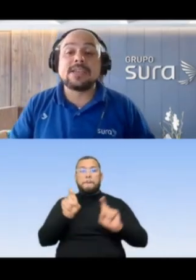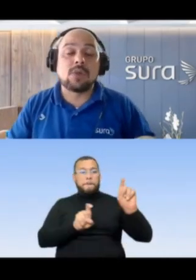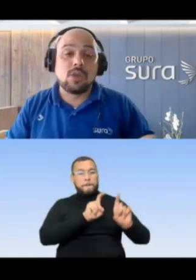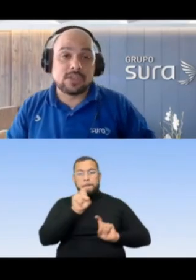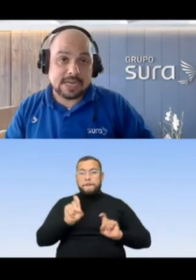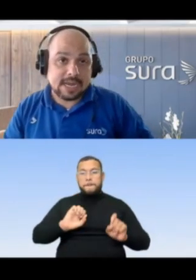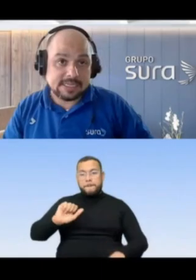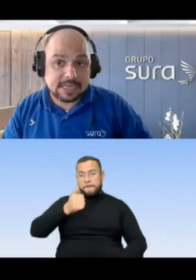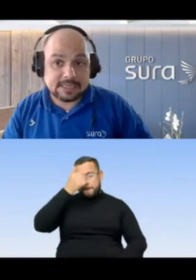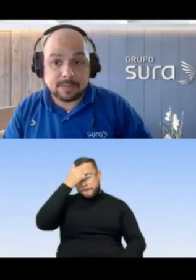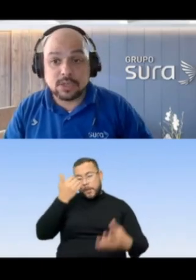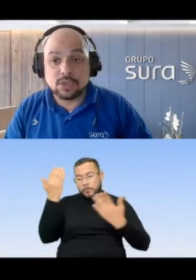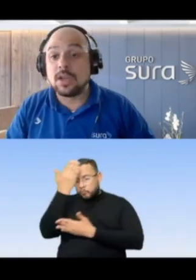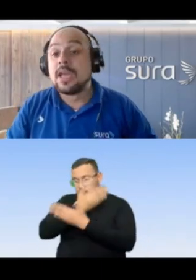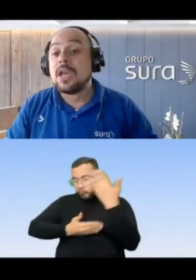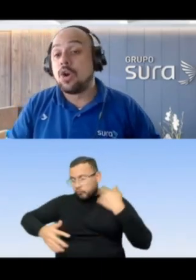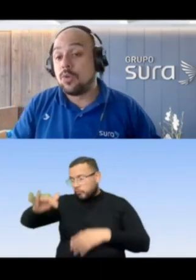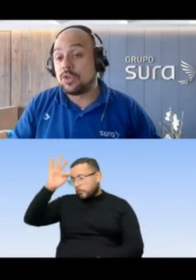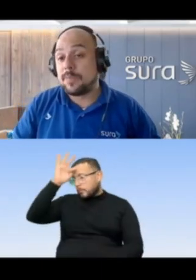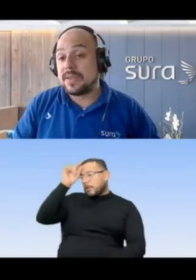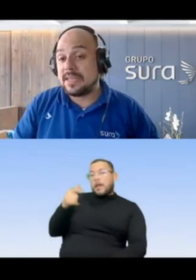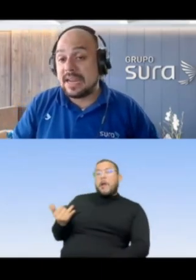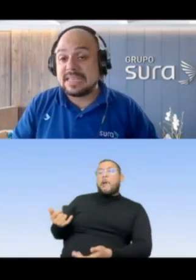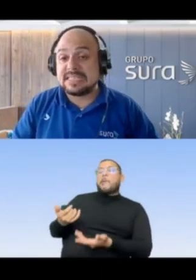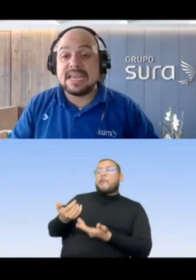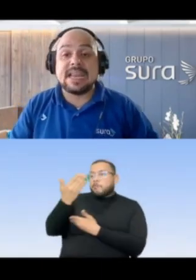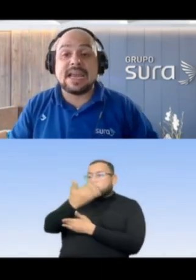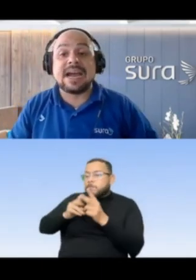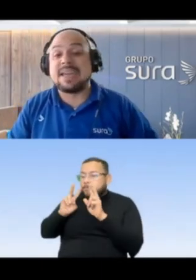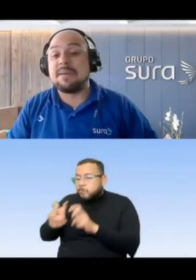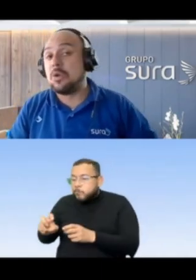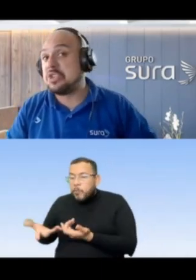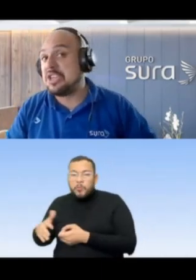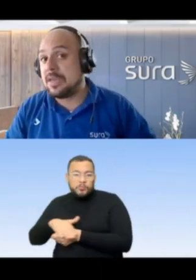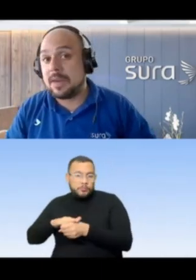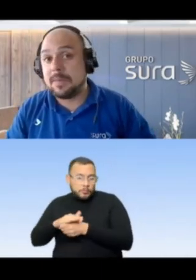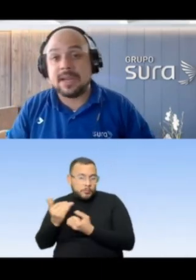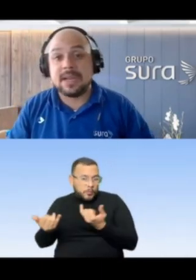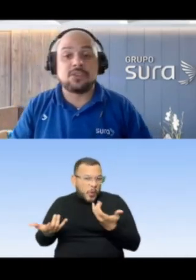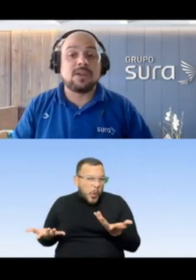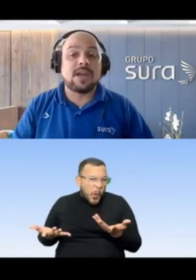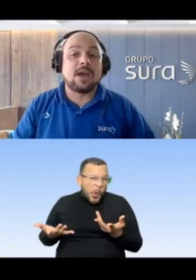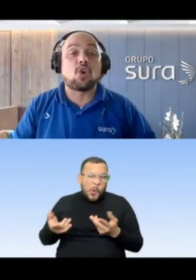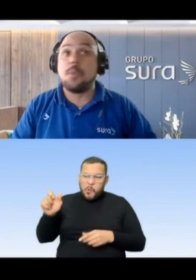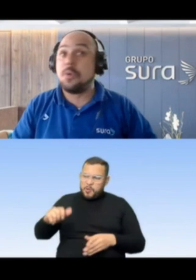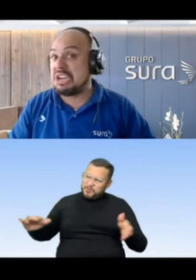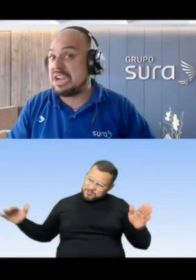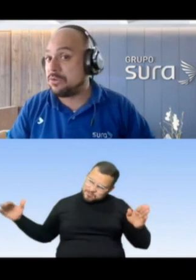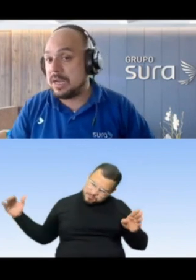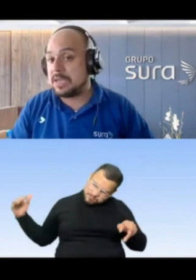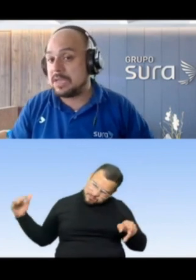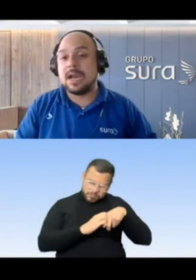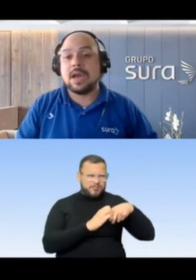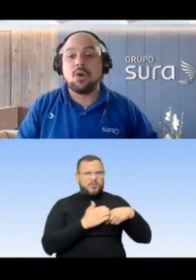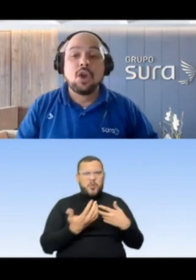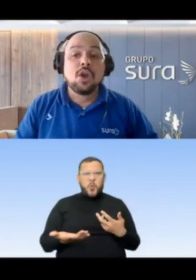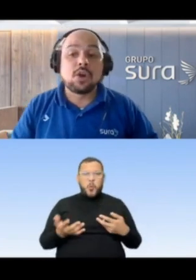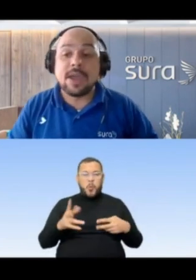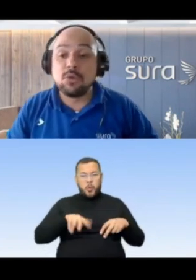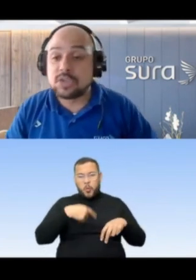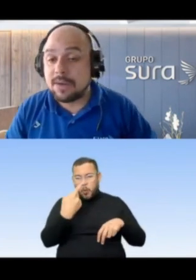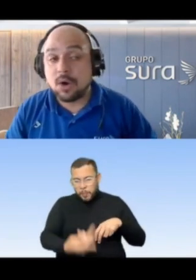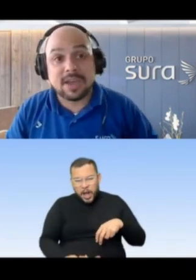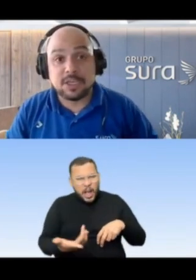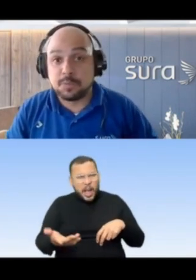hospitalaria, ya es cuando se realiza la intervención, cómo se presenta la escena, a qué velocidad iba el lesionado, cómo se cayó el